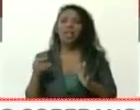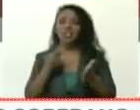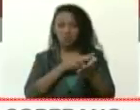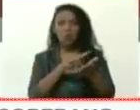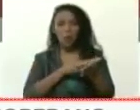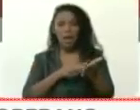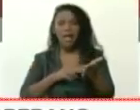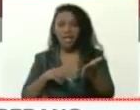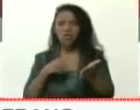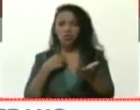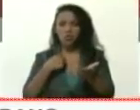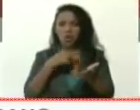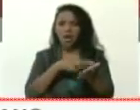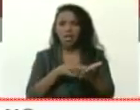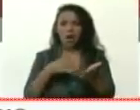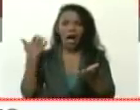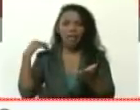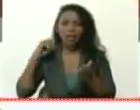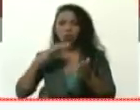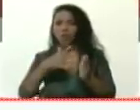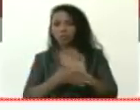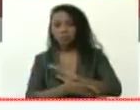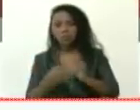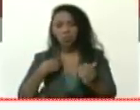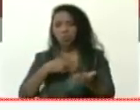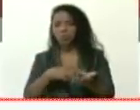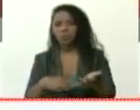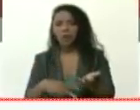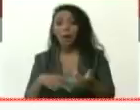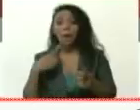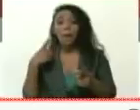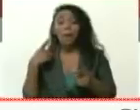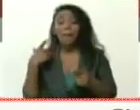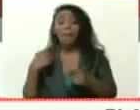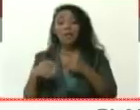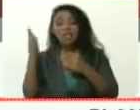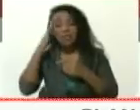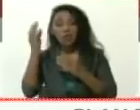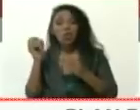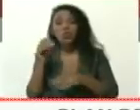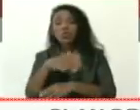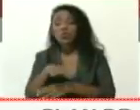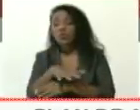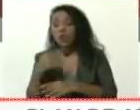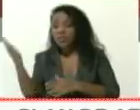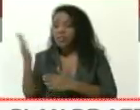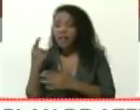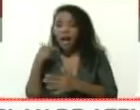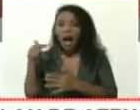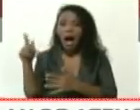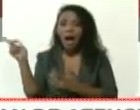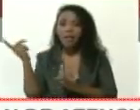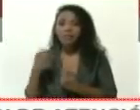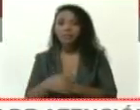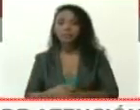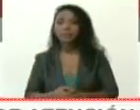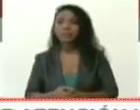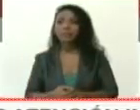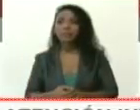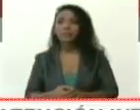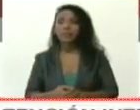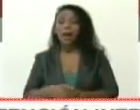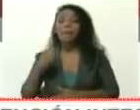que es bueno reiterar y reiterar hasta que nos entre de dónde viene este conflicto y esta disputa. Jefferson dijo